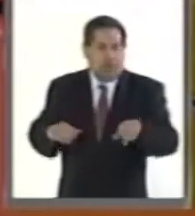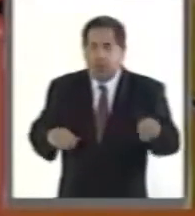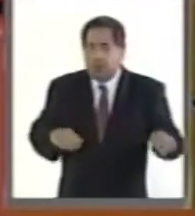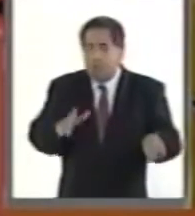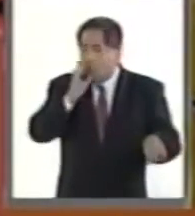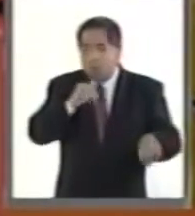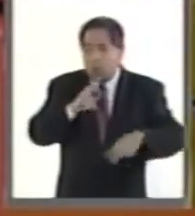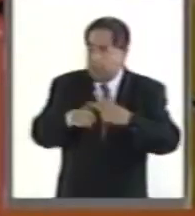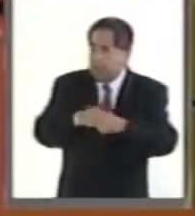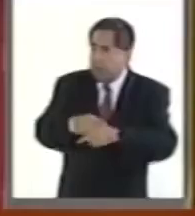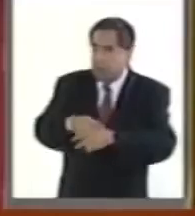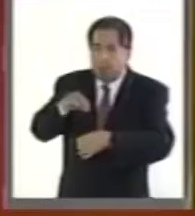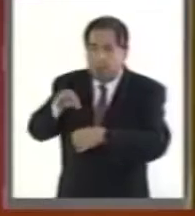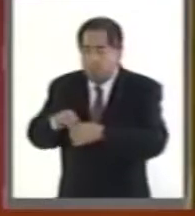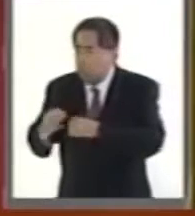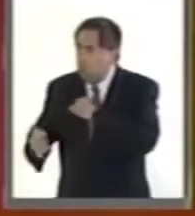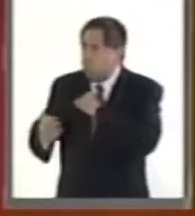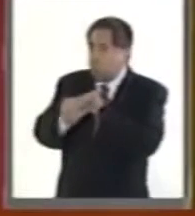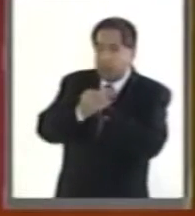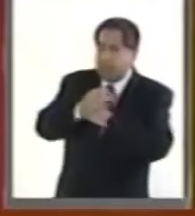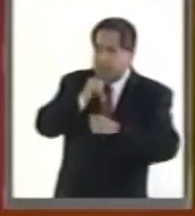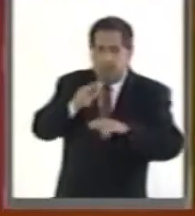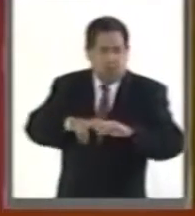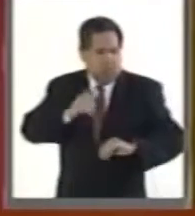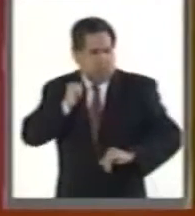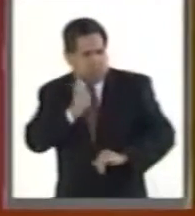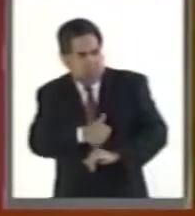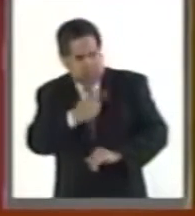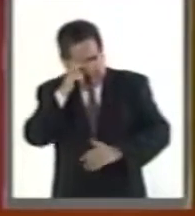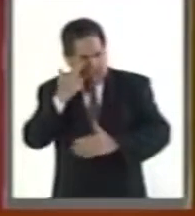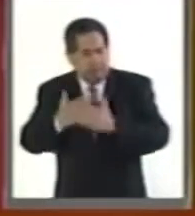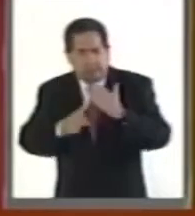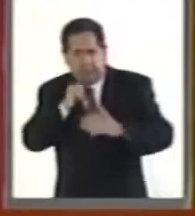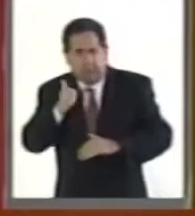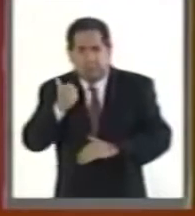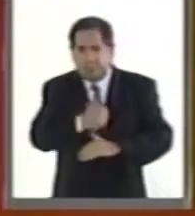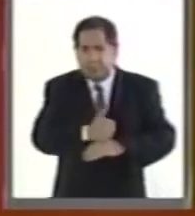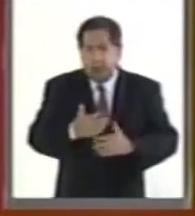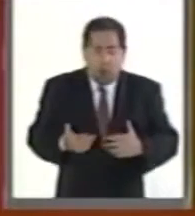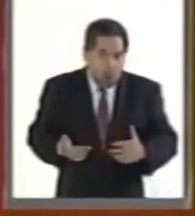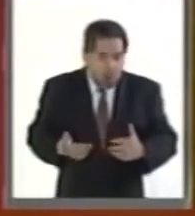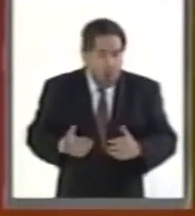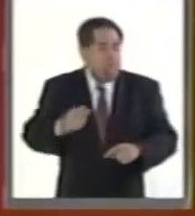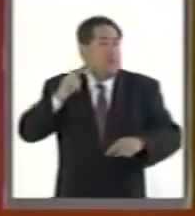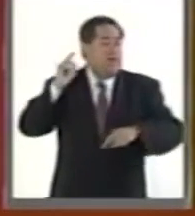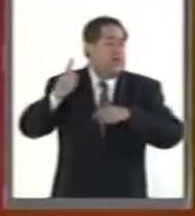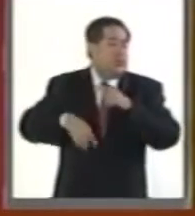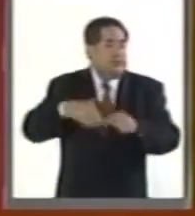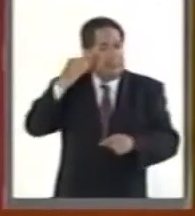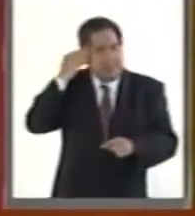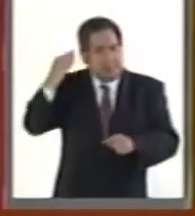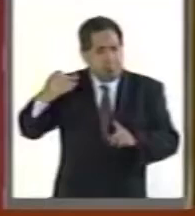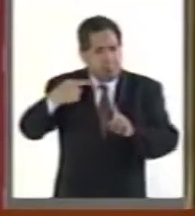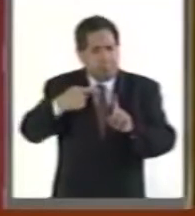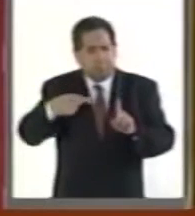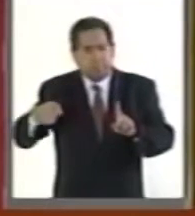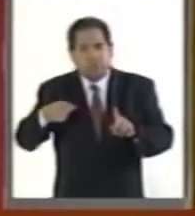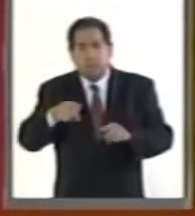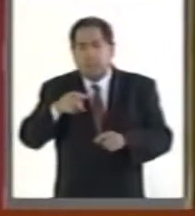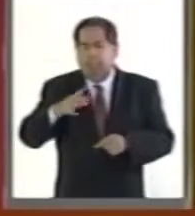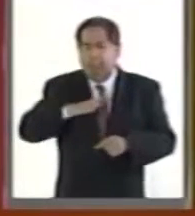a su protección. Ya en la Edad Media, los criminales también sufrían la muerte